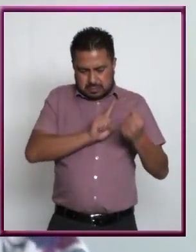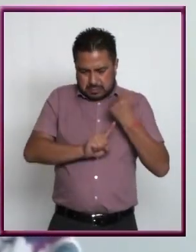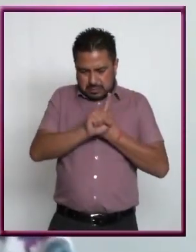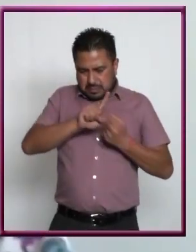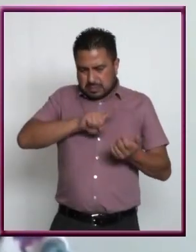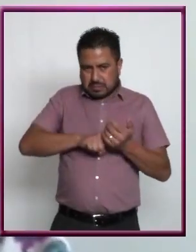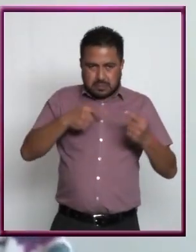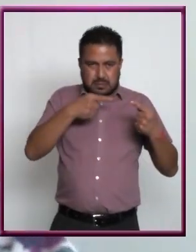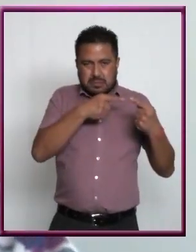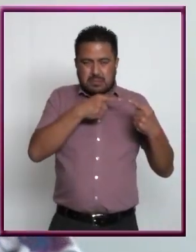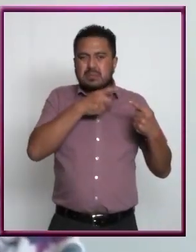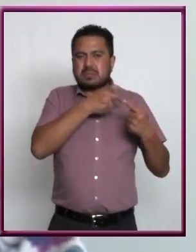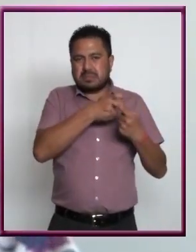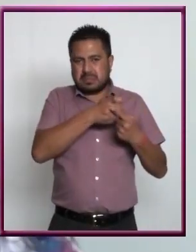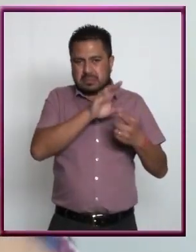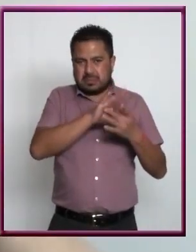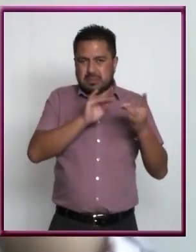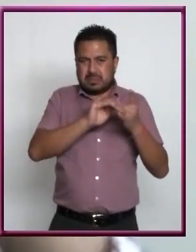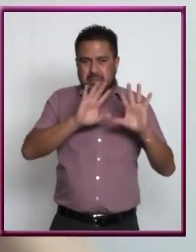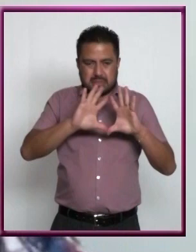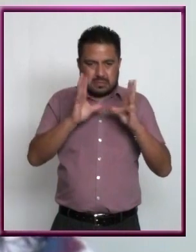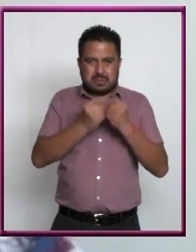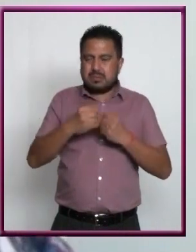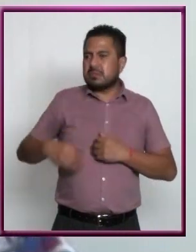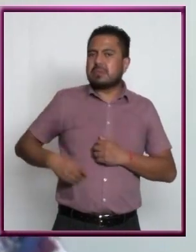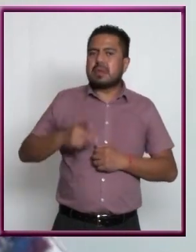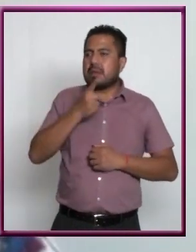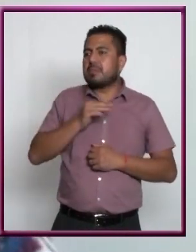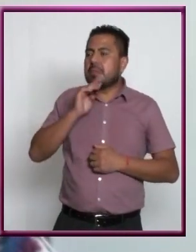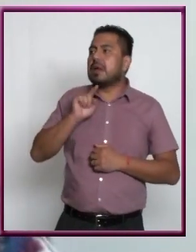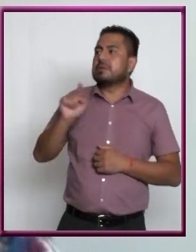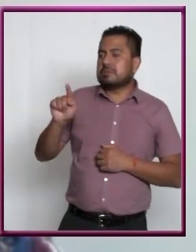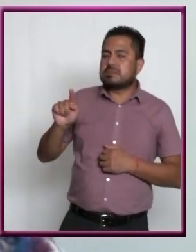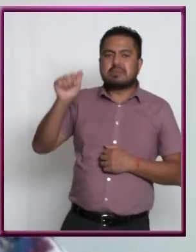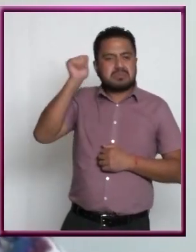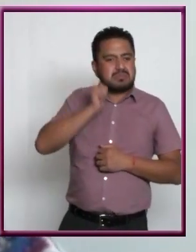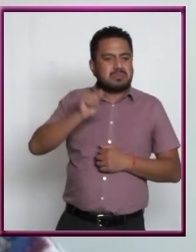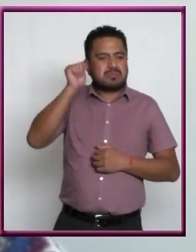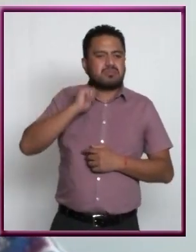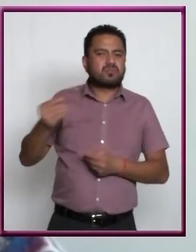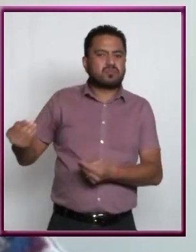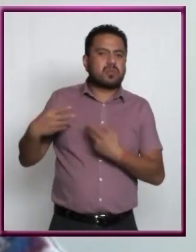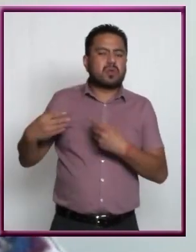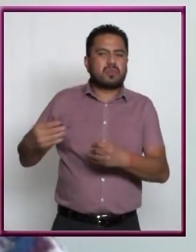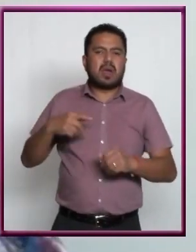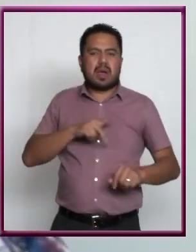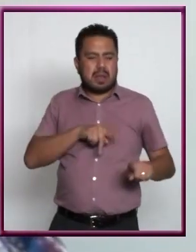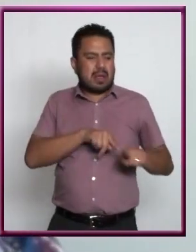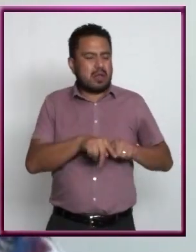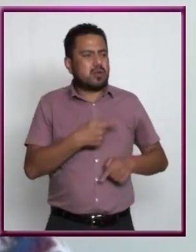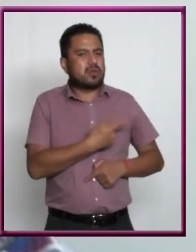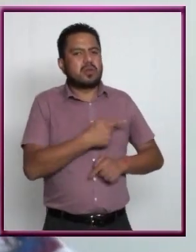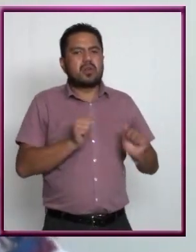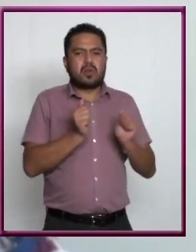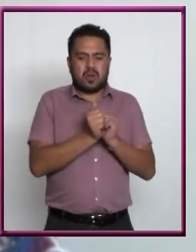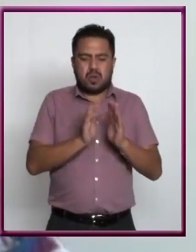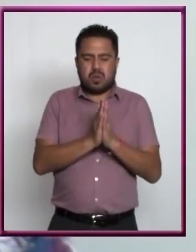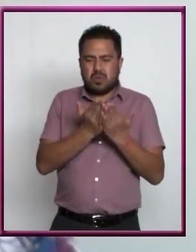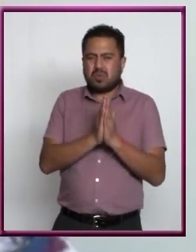libros, evidentemente. De hecho, pues, toda la culpa la tienen mis padres, que siempre nos rodearon a mi hermano y a mí de